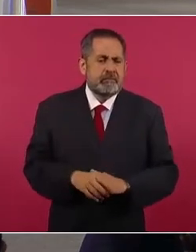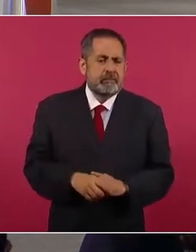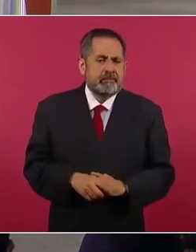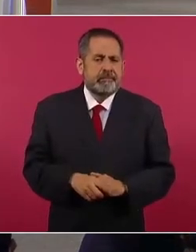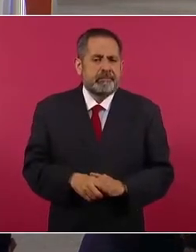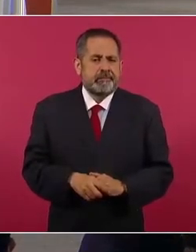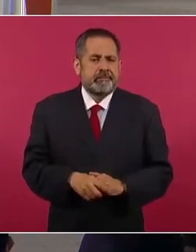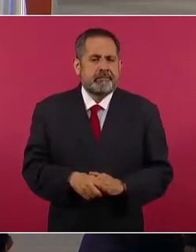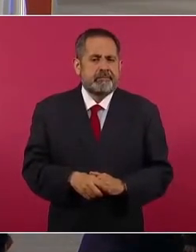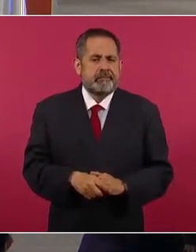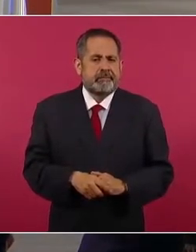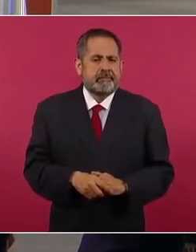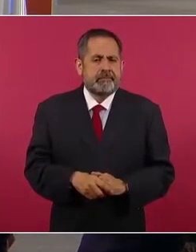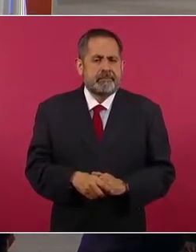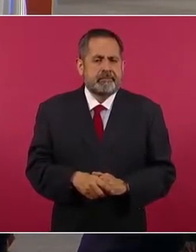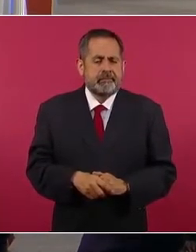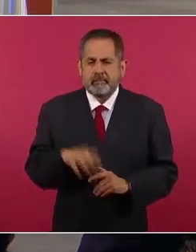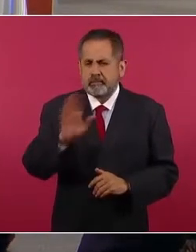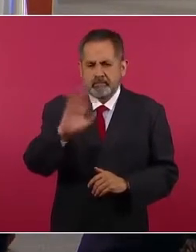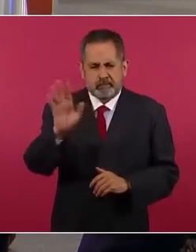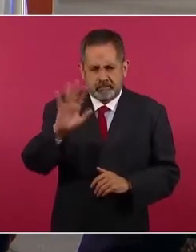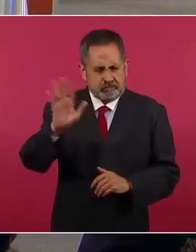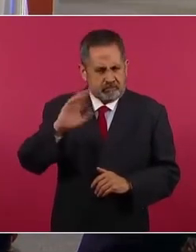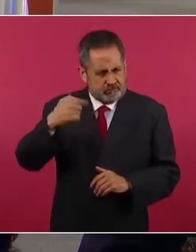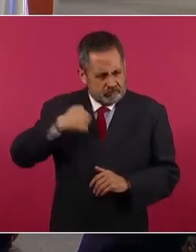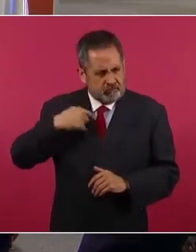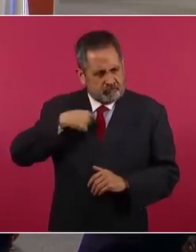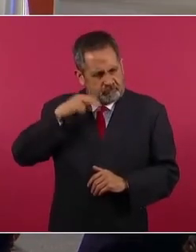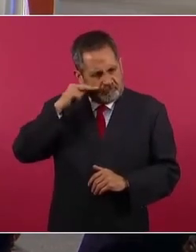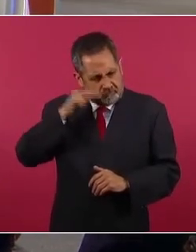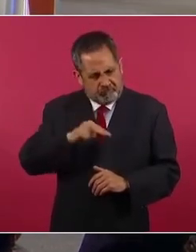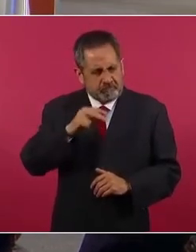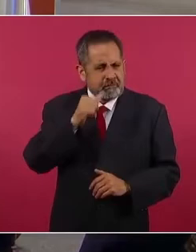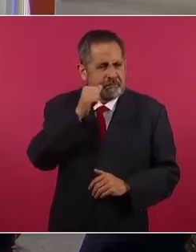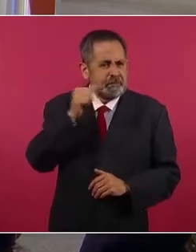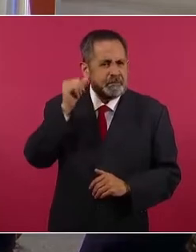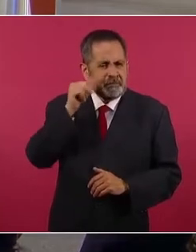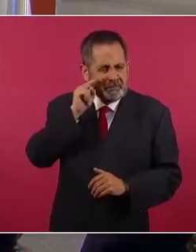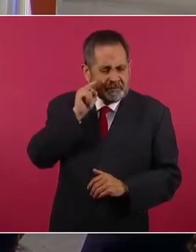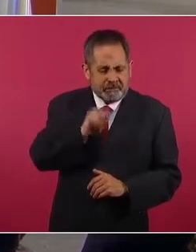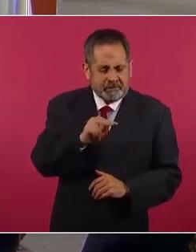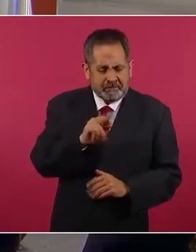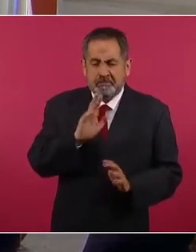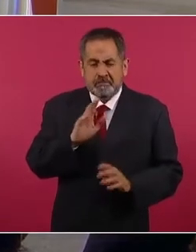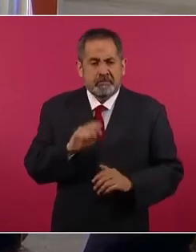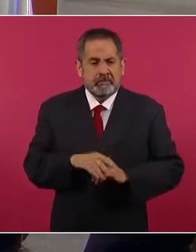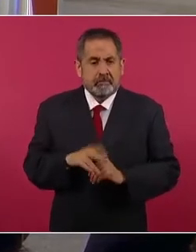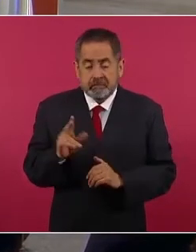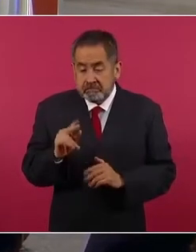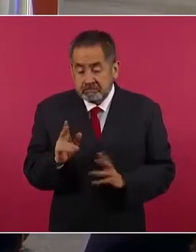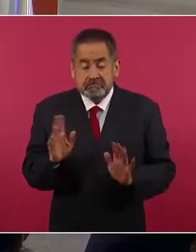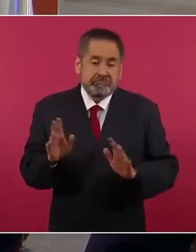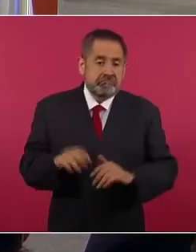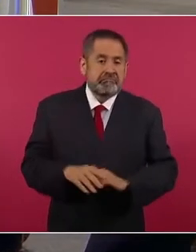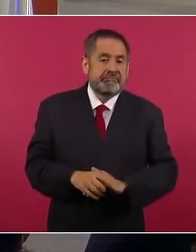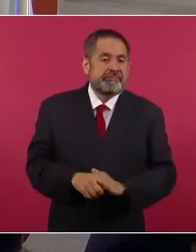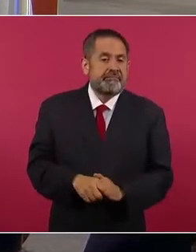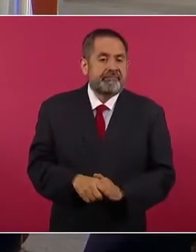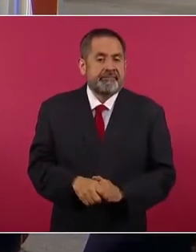Ah, ya no. No, pero yo vi algo ayer, creo. ¿No?